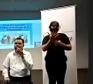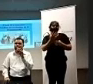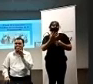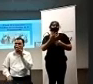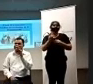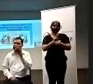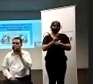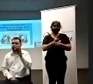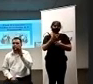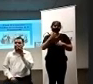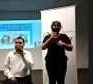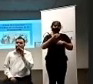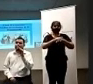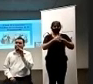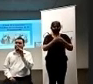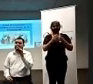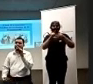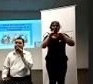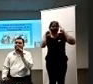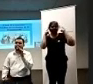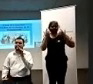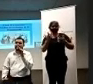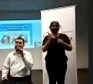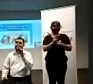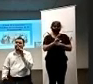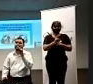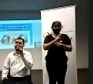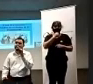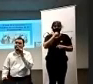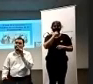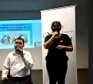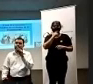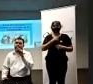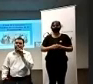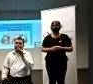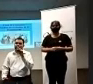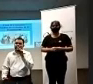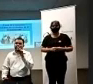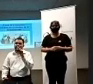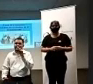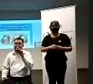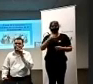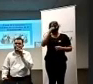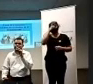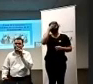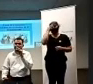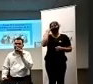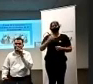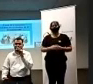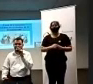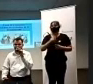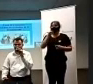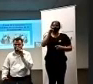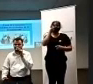Entonces, ¿qué pasó? Con la inaccesibilidad del país que tenemos, las personas con discapacidad no se podían